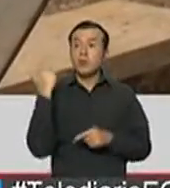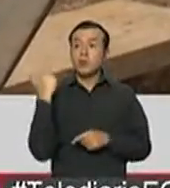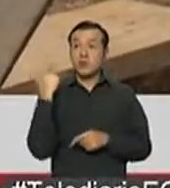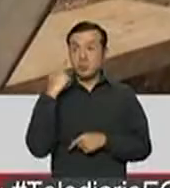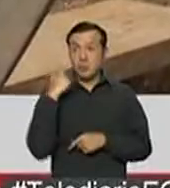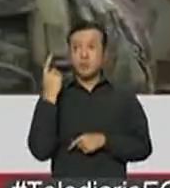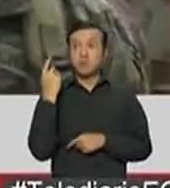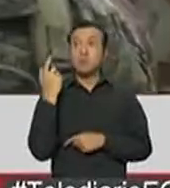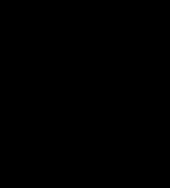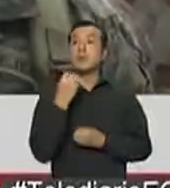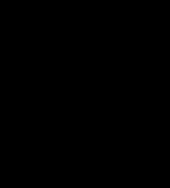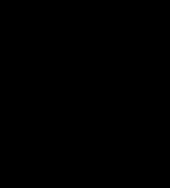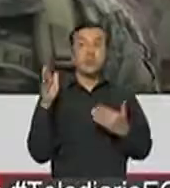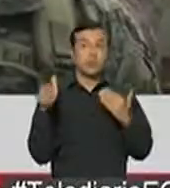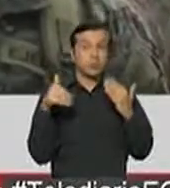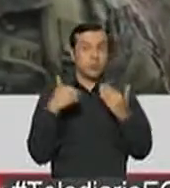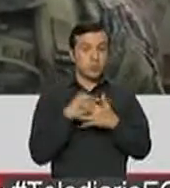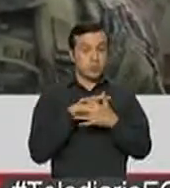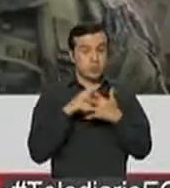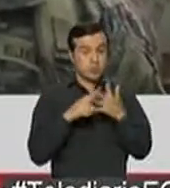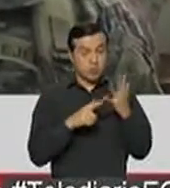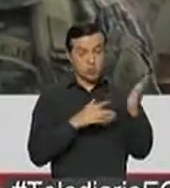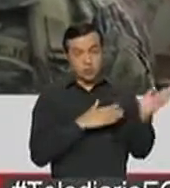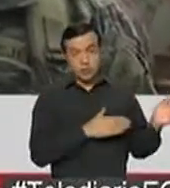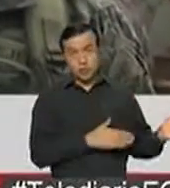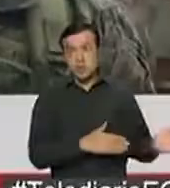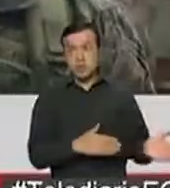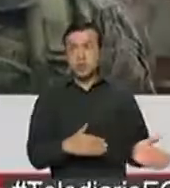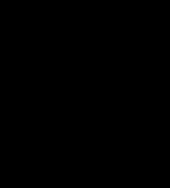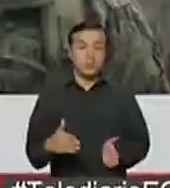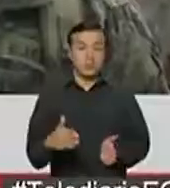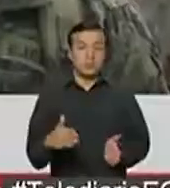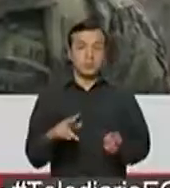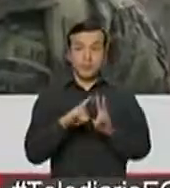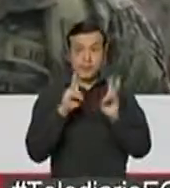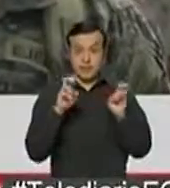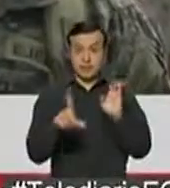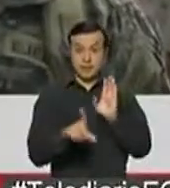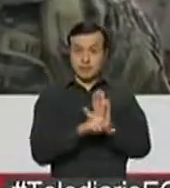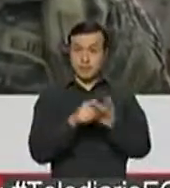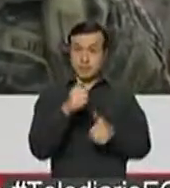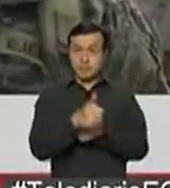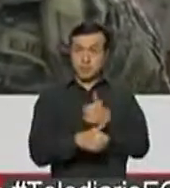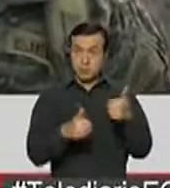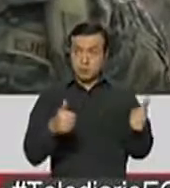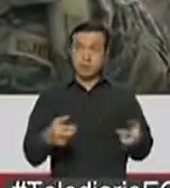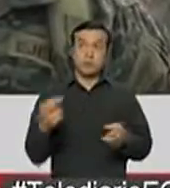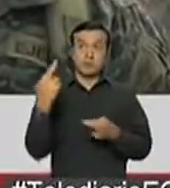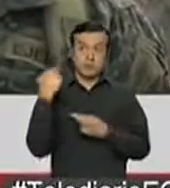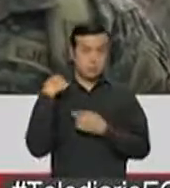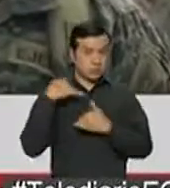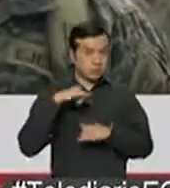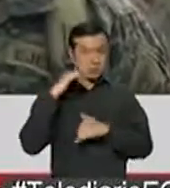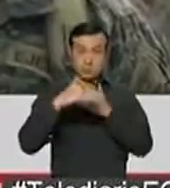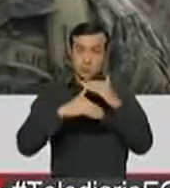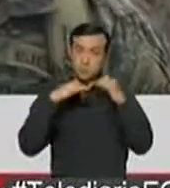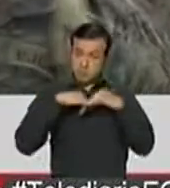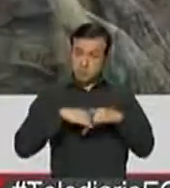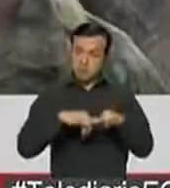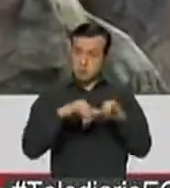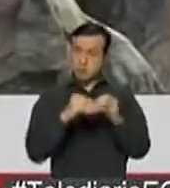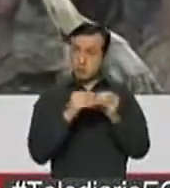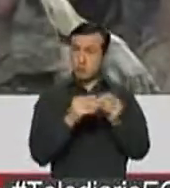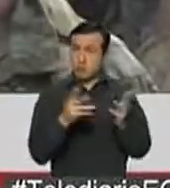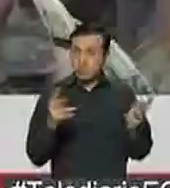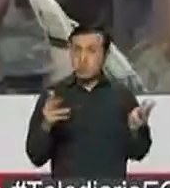una investigación. Todas las facilidades para que en el tema legal las autoridades correspondientes sigan el proceso que corresponde.